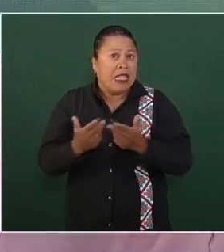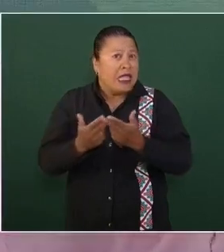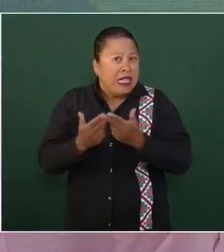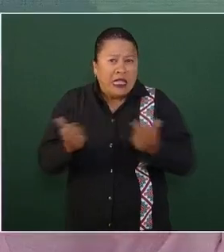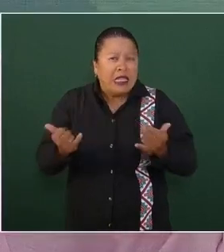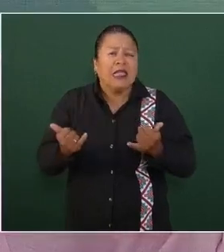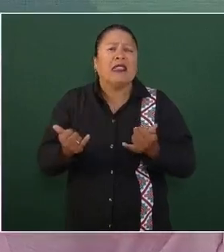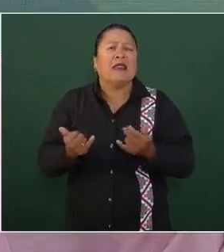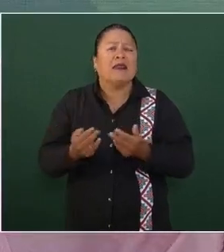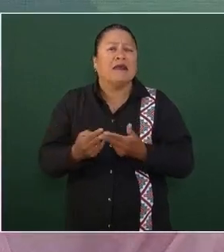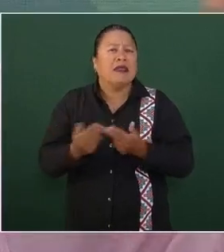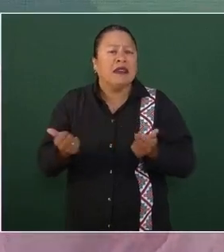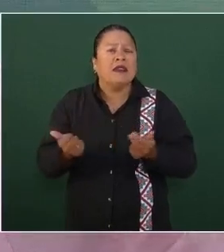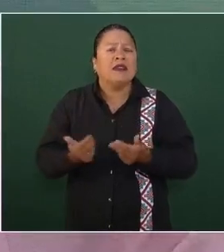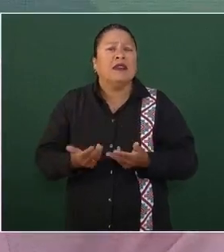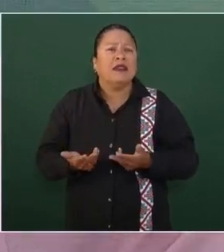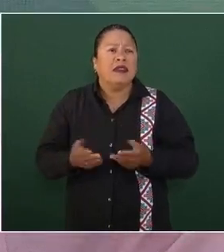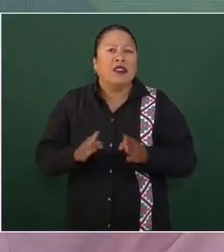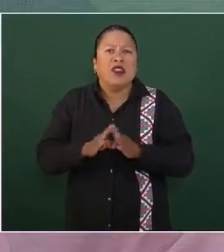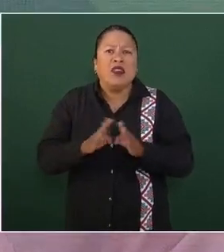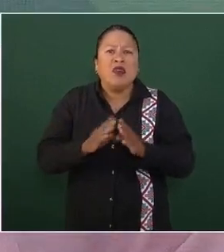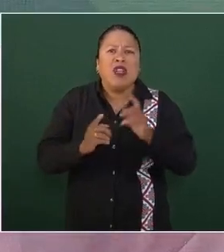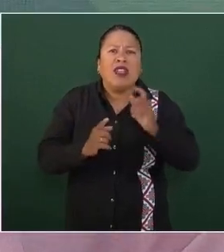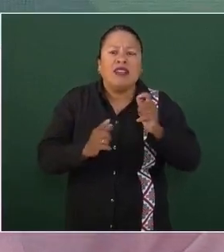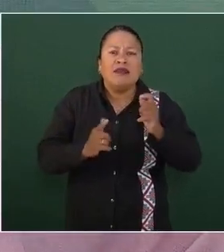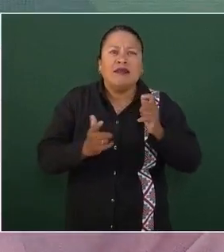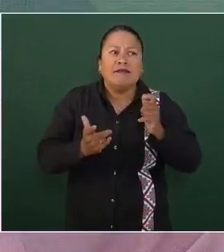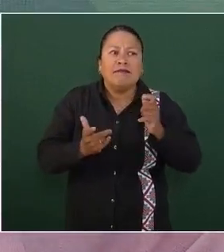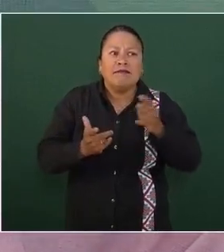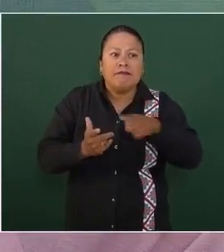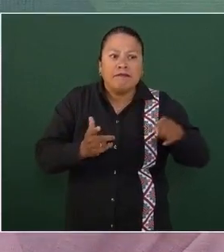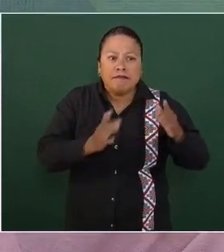tradición democrática